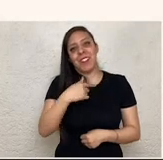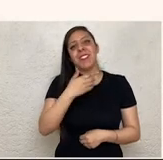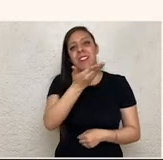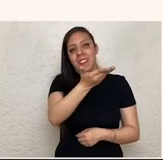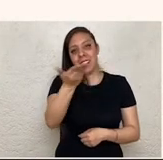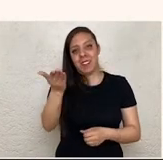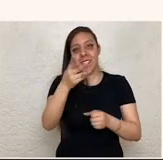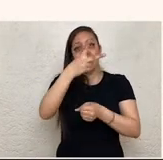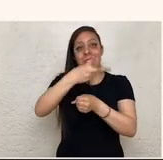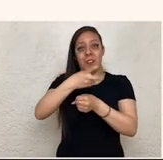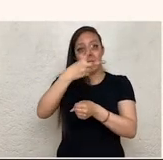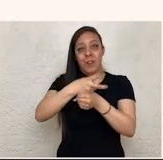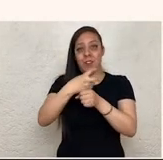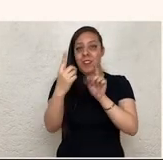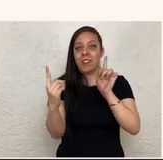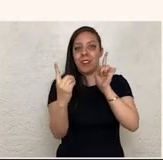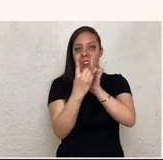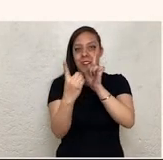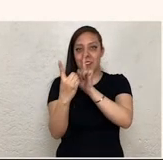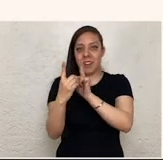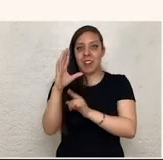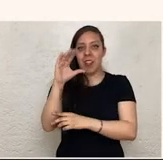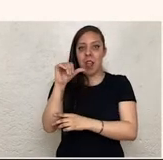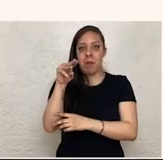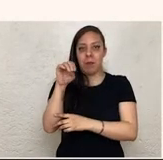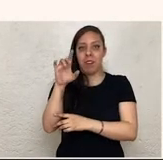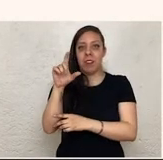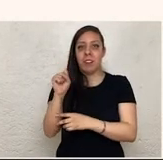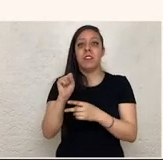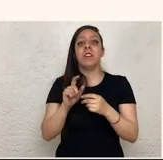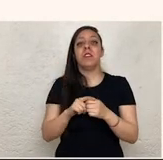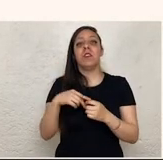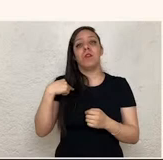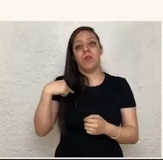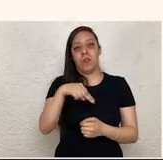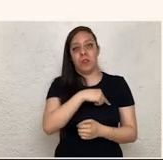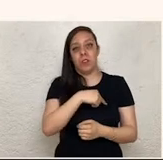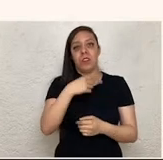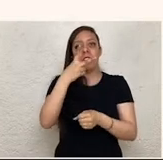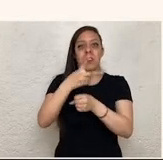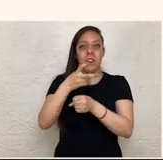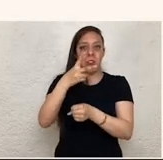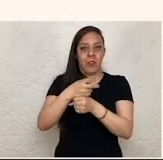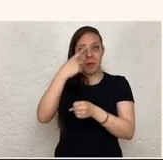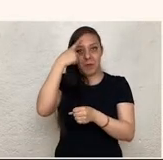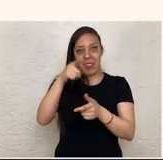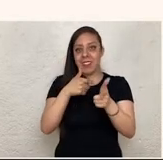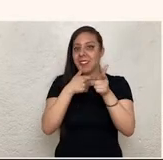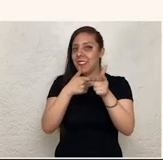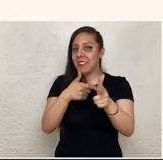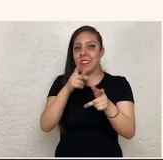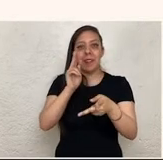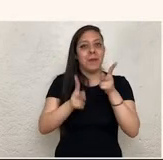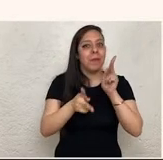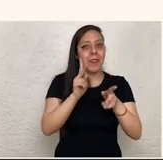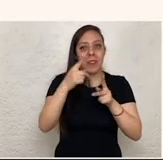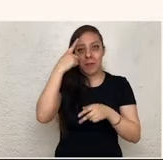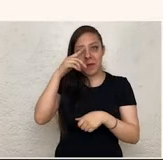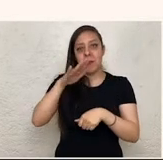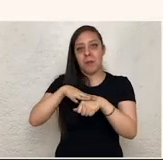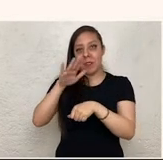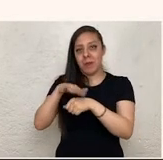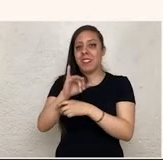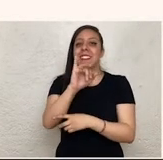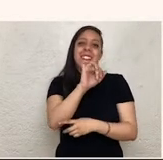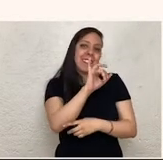Pues pedir un segundo encuentro, ¿no, Camil? Vamos a pedir un segundo encuentro de este tipo para seguir